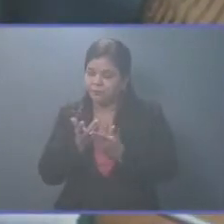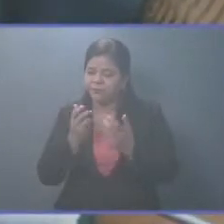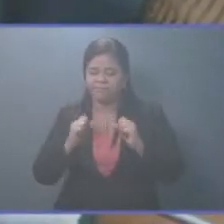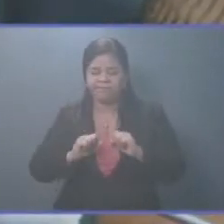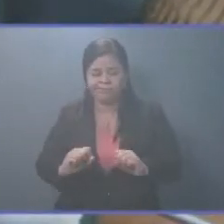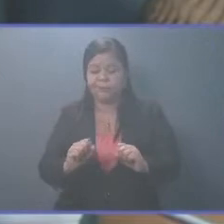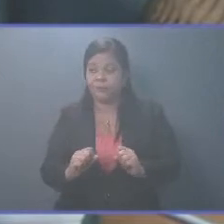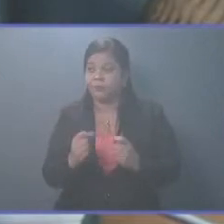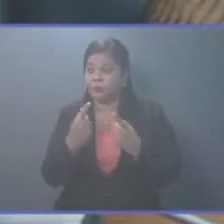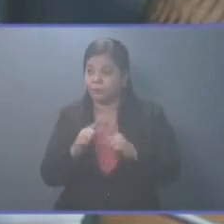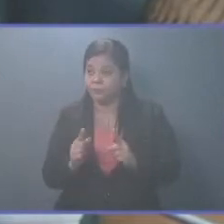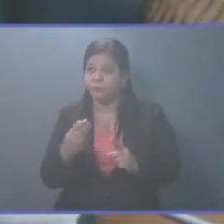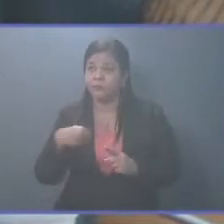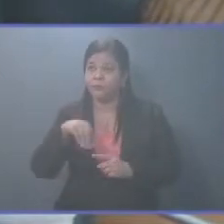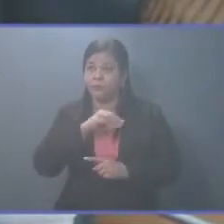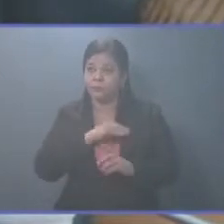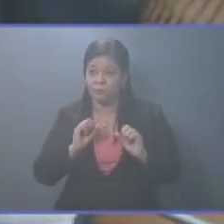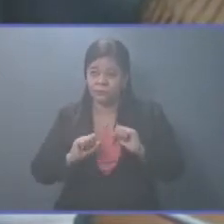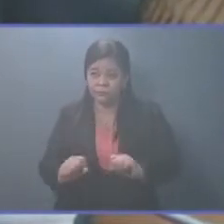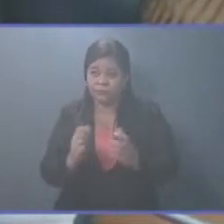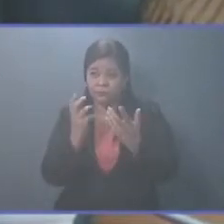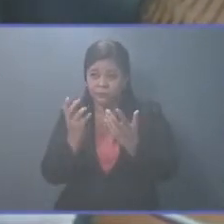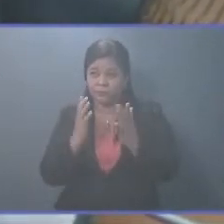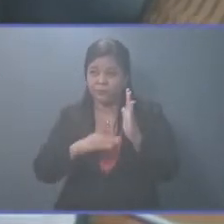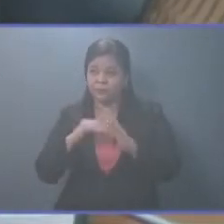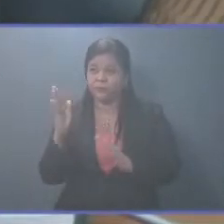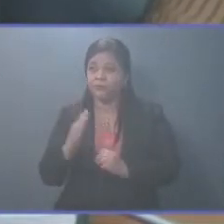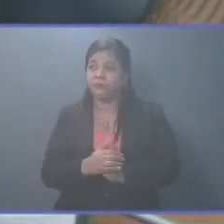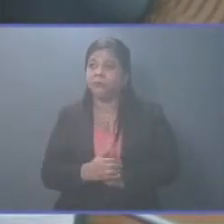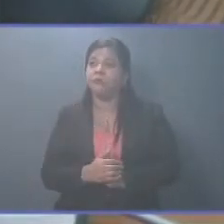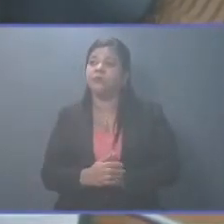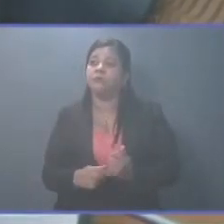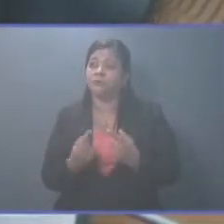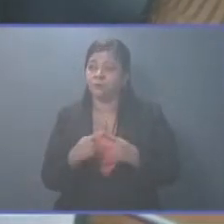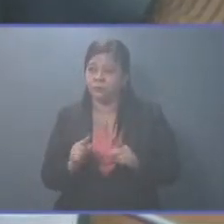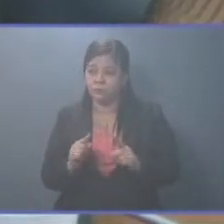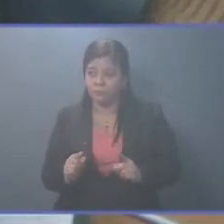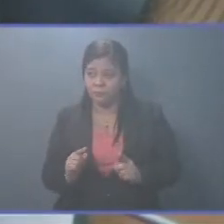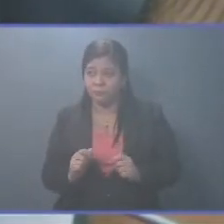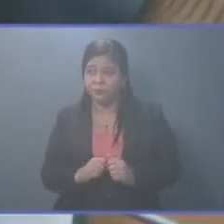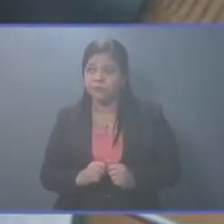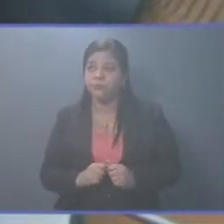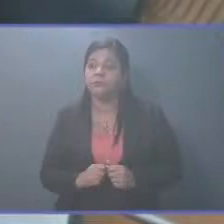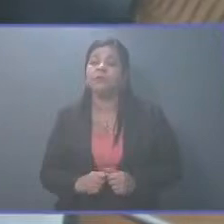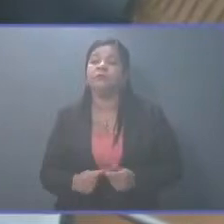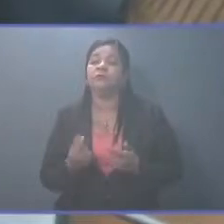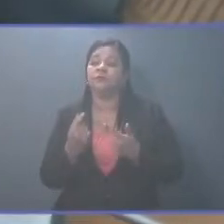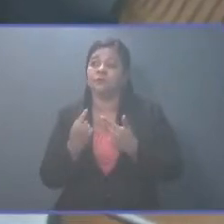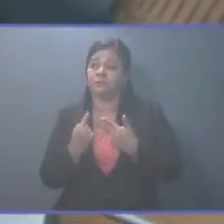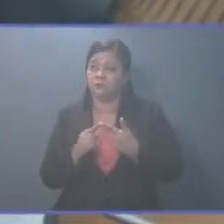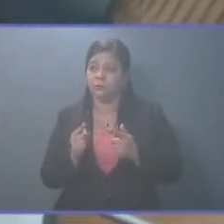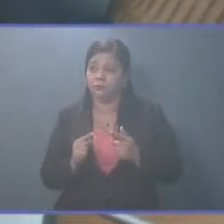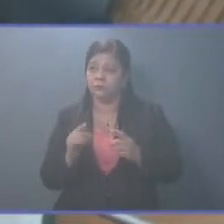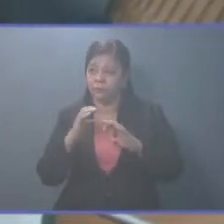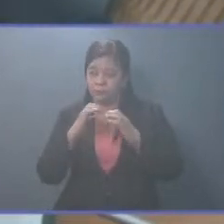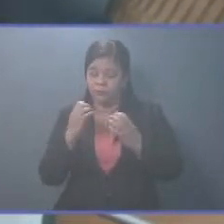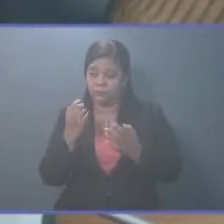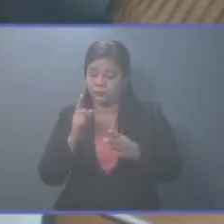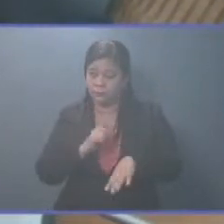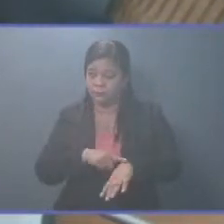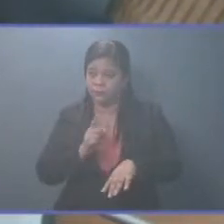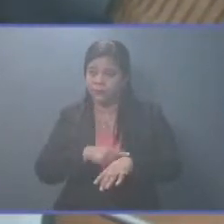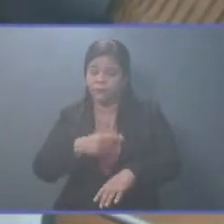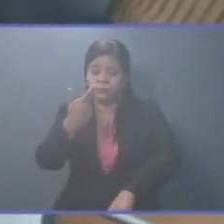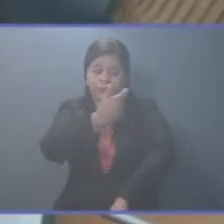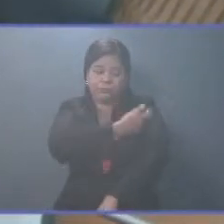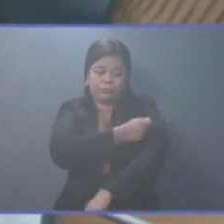fallecidos en la primera línea de atención. Pero más allá de eso, ahora que viene la etapa de la vacuna, también quisiéramos